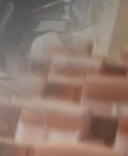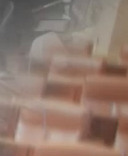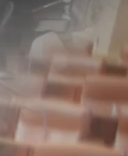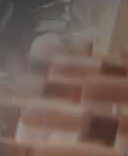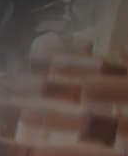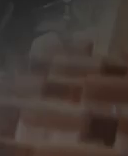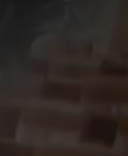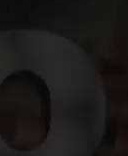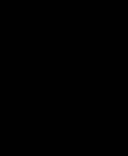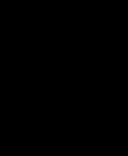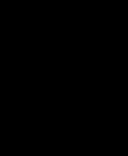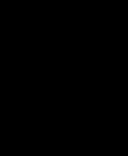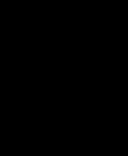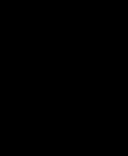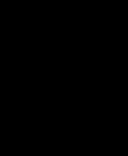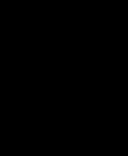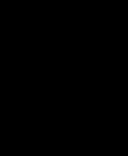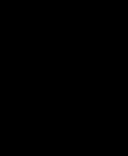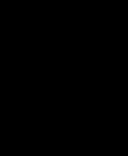¡Gracias!